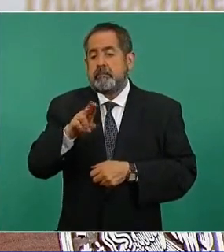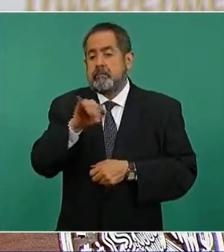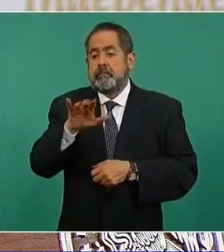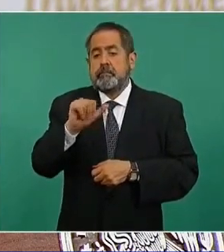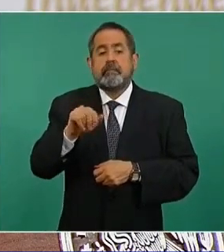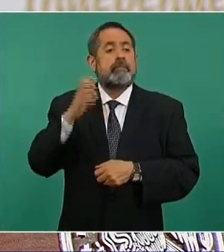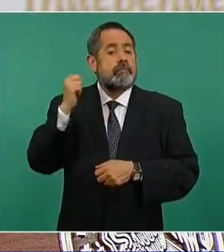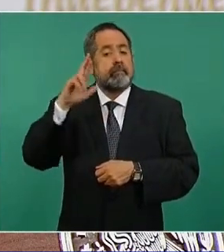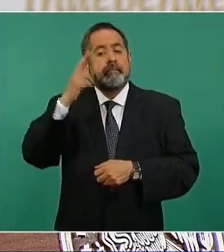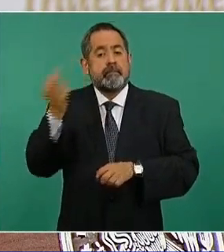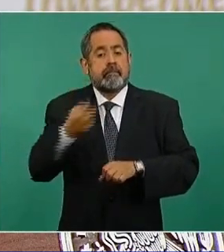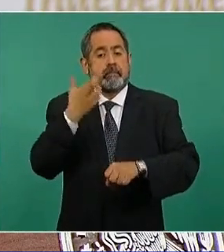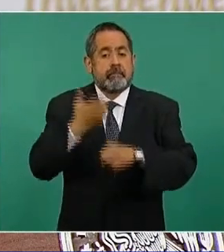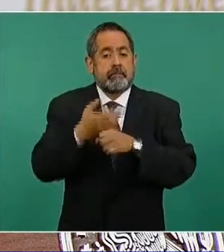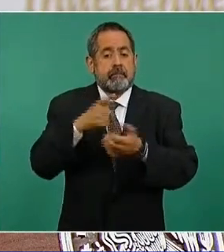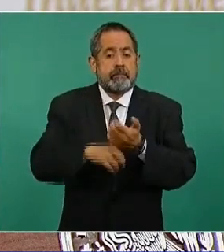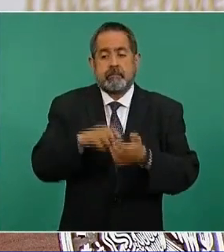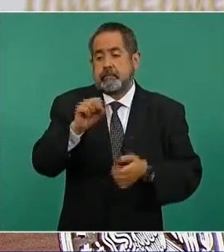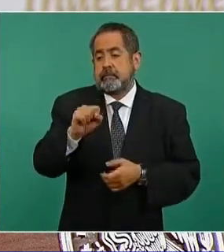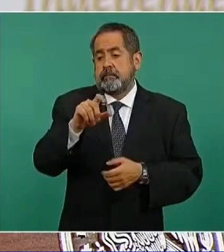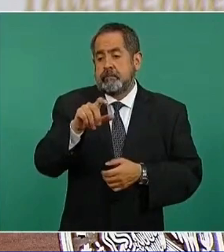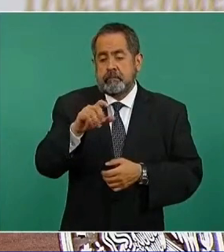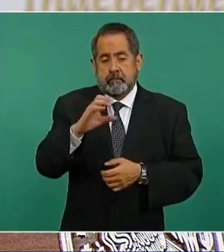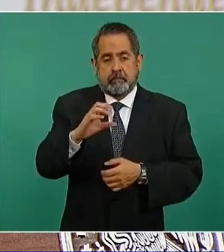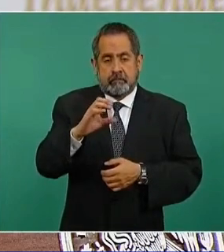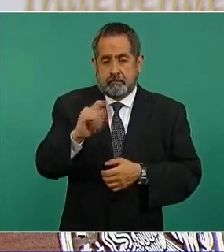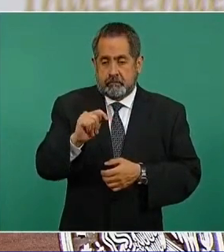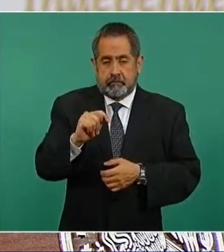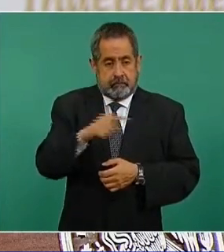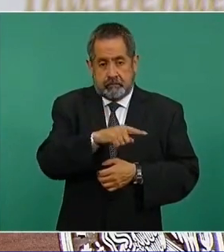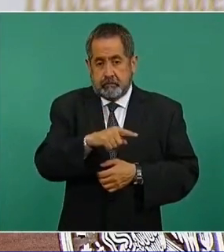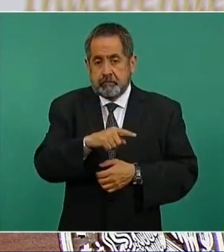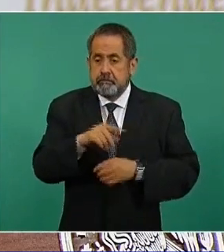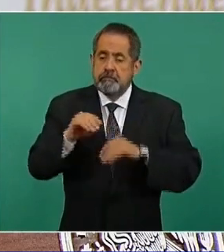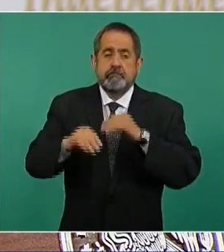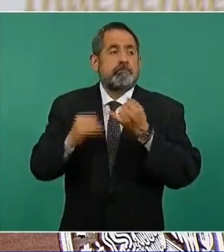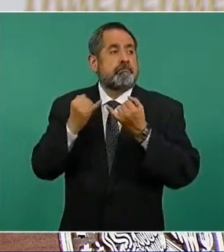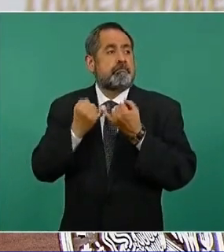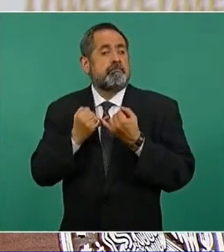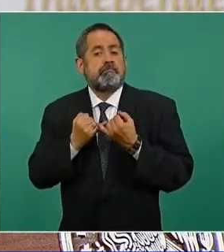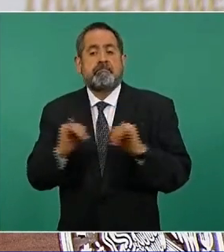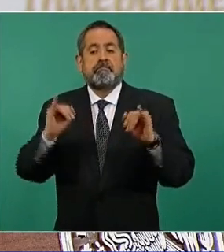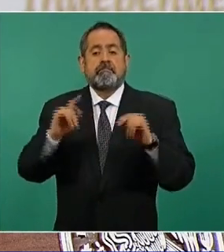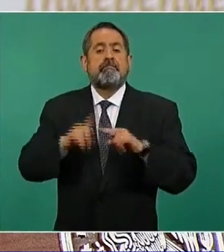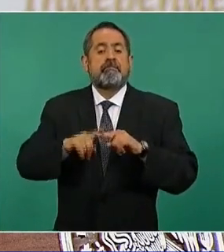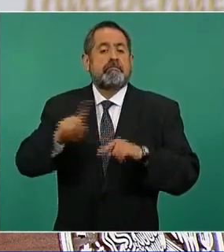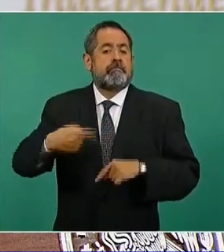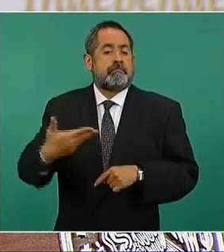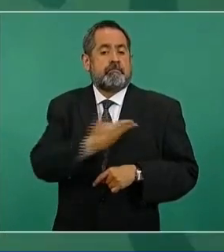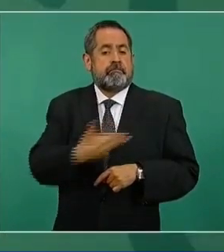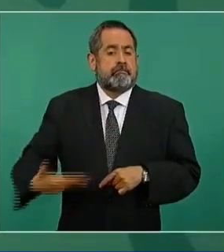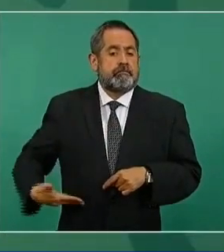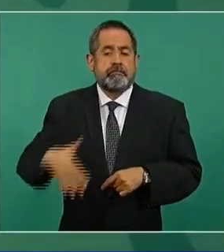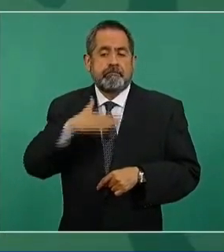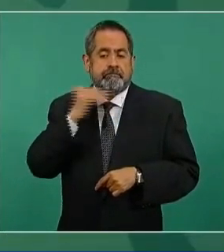era secretario de Comunicaciones y Transportes, y lo inauguró el presidente alemán